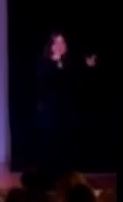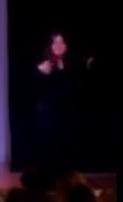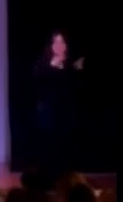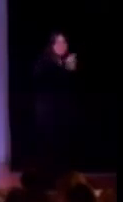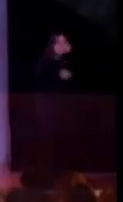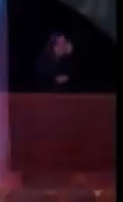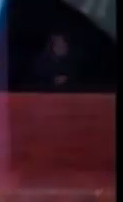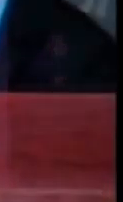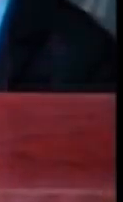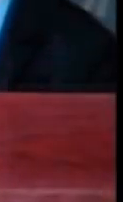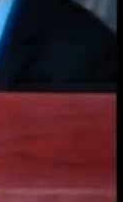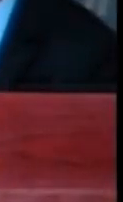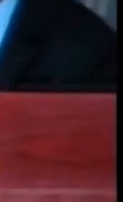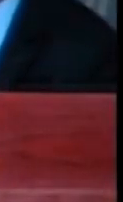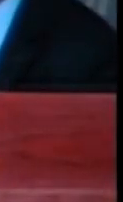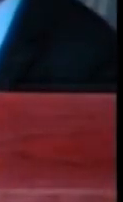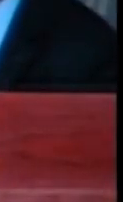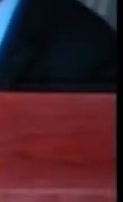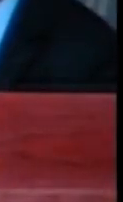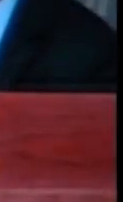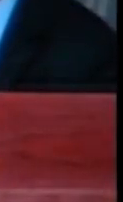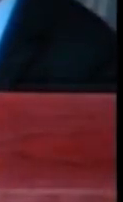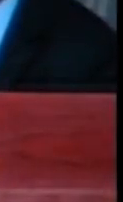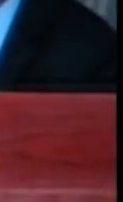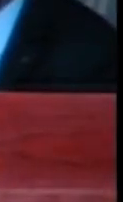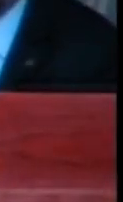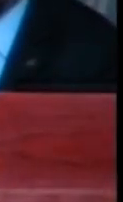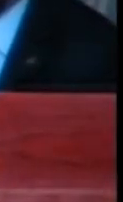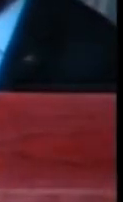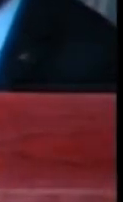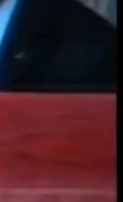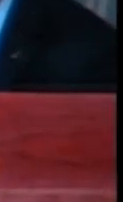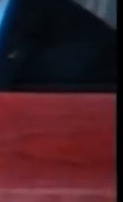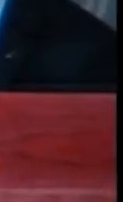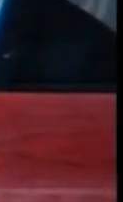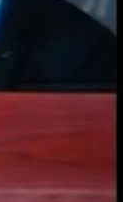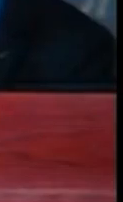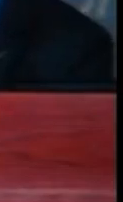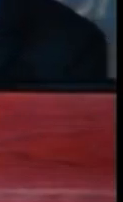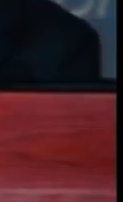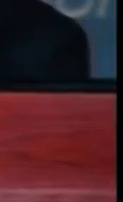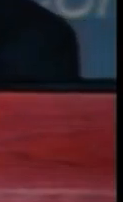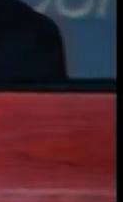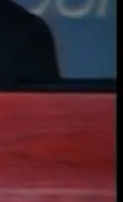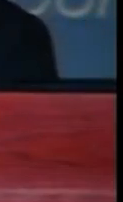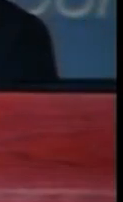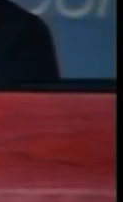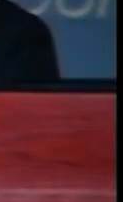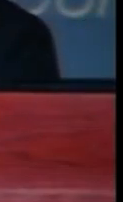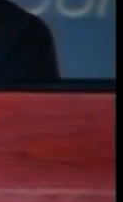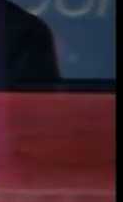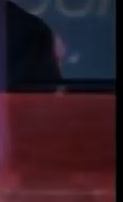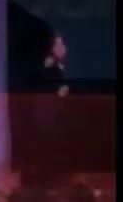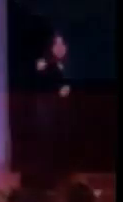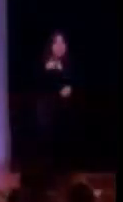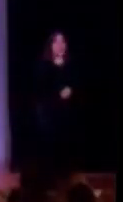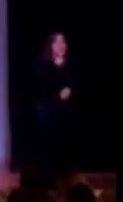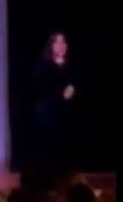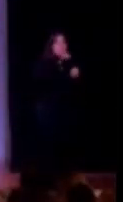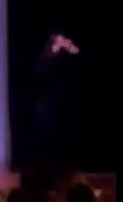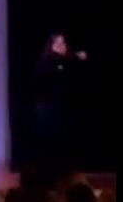es irrenunciable desde la perspectiva ética. No tiene que venir la ciencia a decirlo. ¿Cómo? Con modelos de